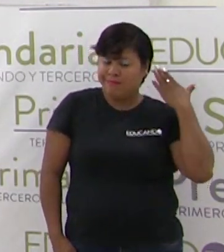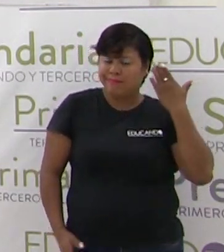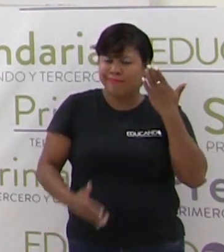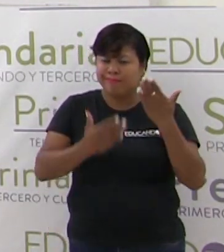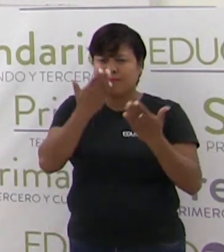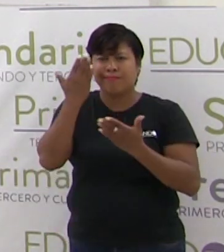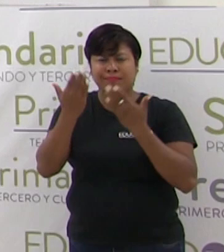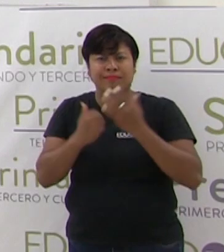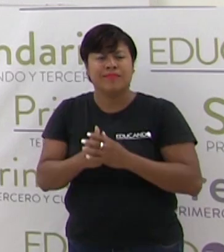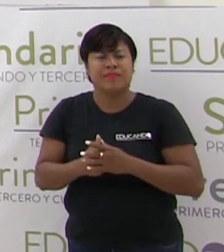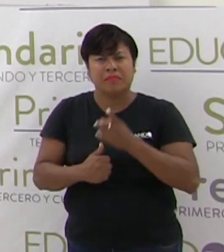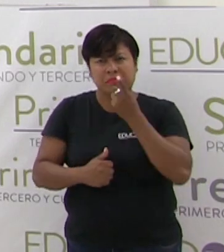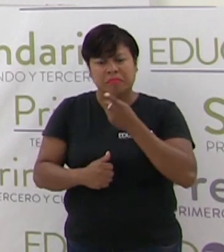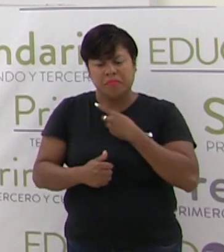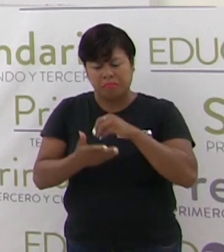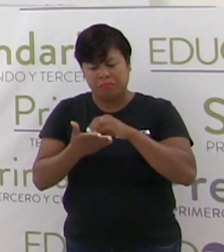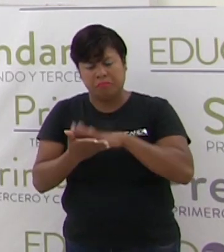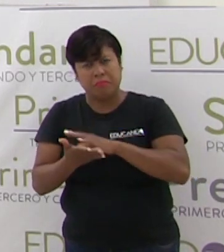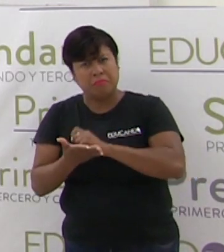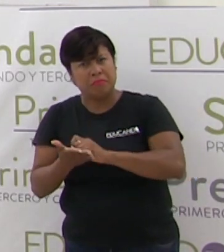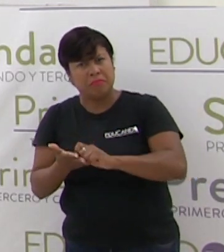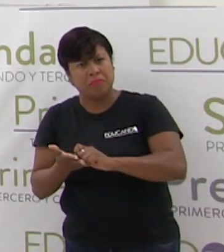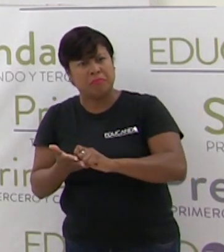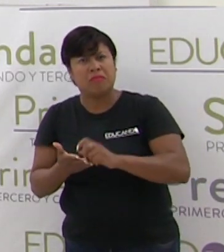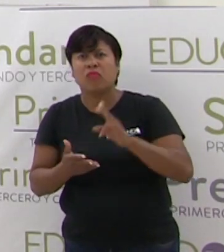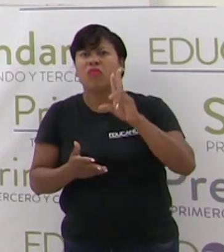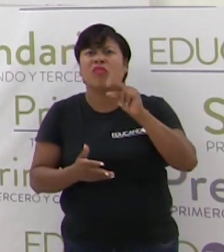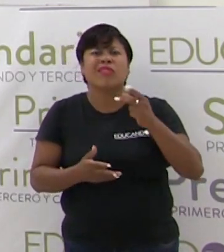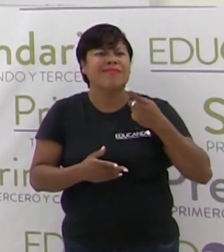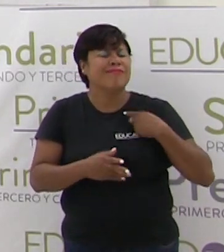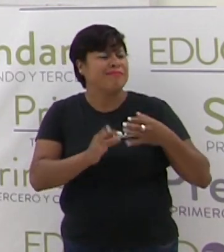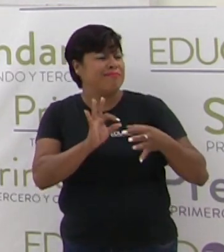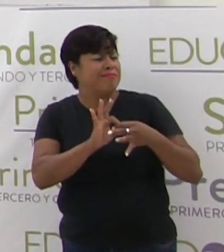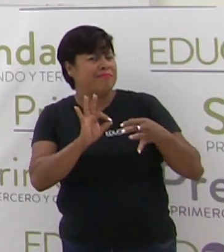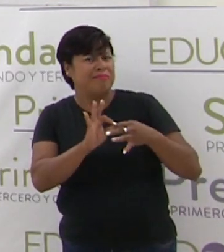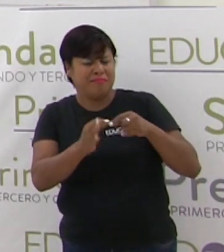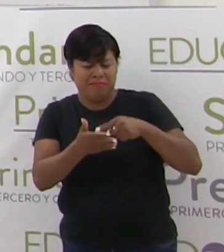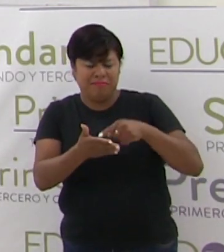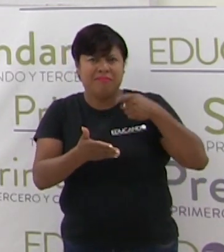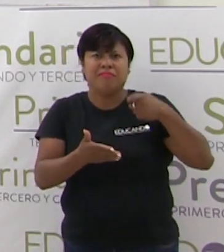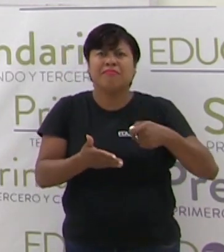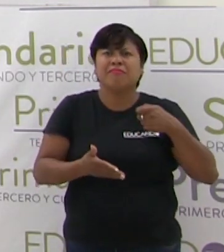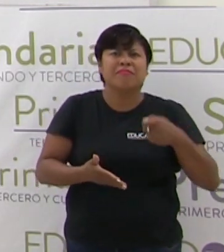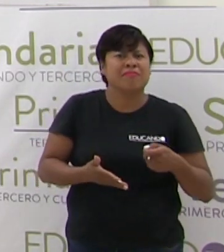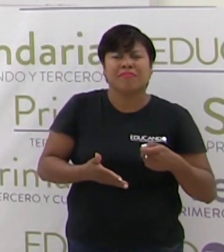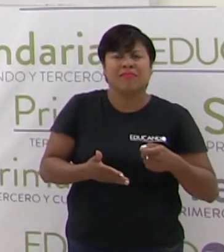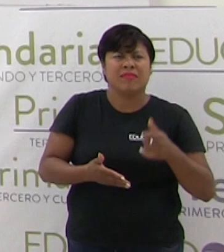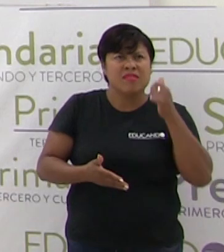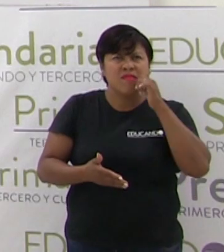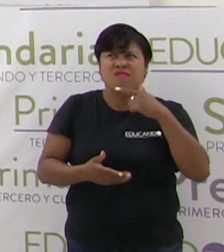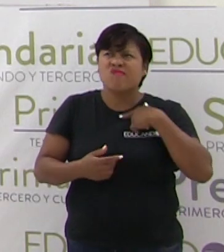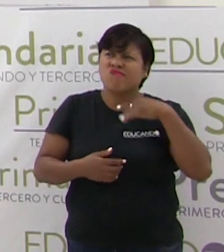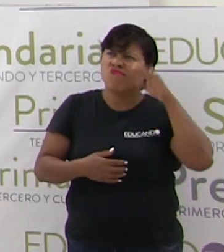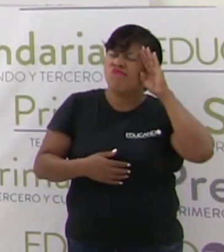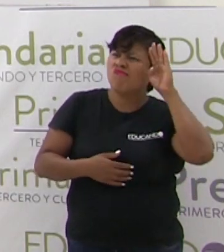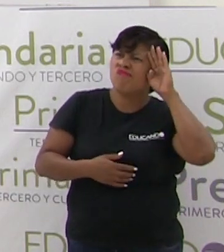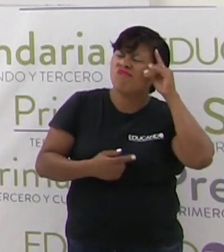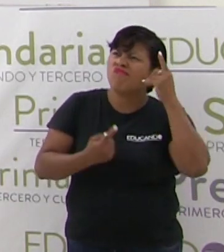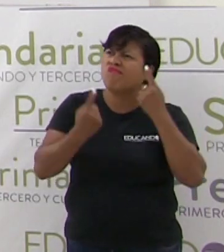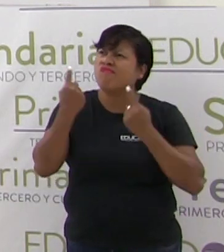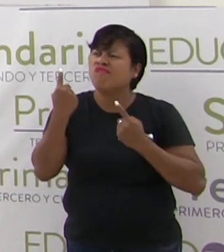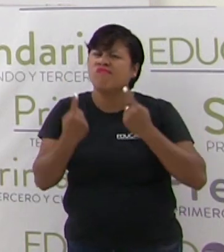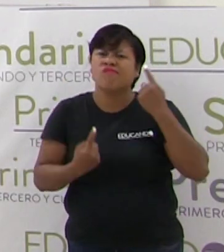y me decían la función de un texto, nunca me explicaron a qué se refería. Entonces siempre me quedó la duda como